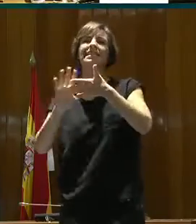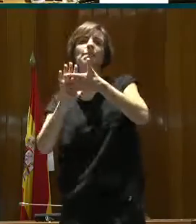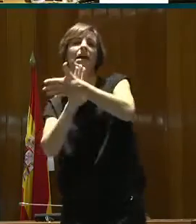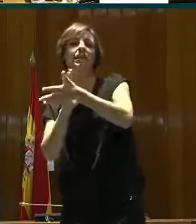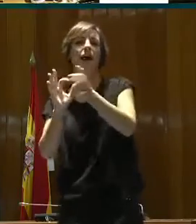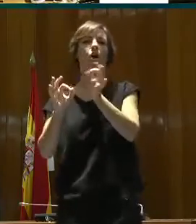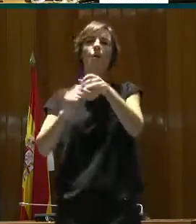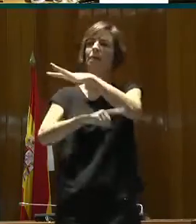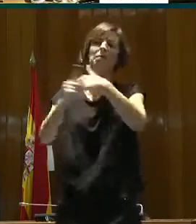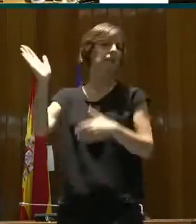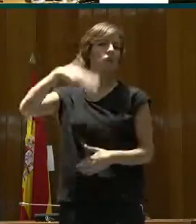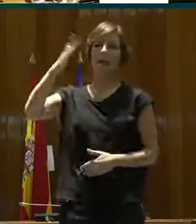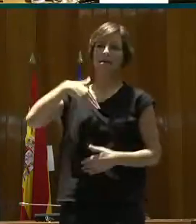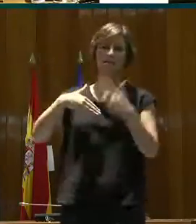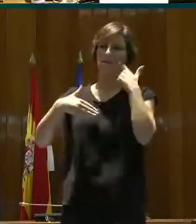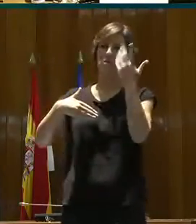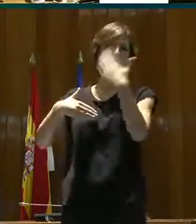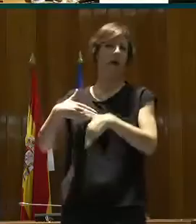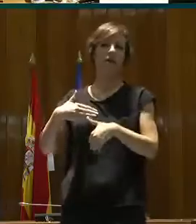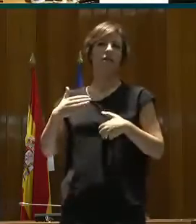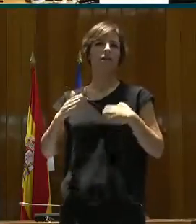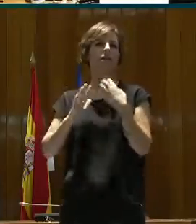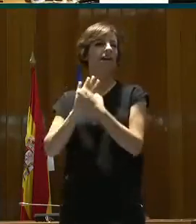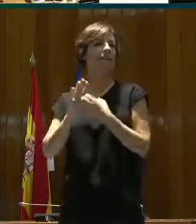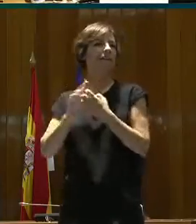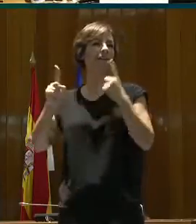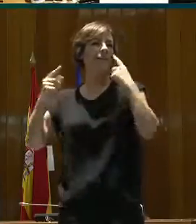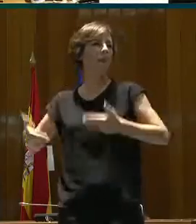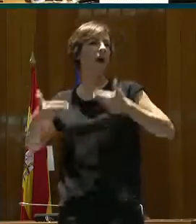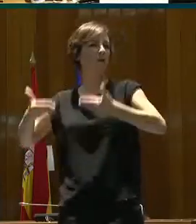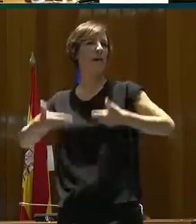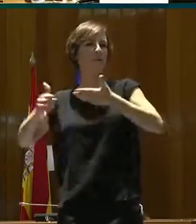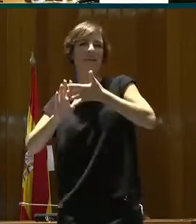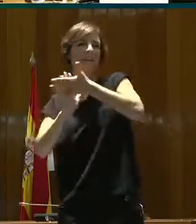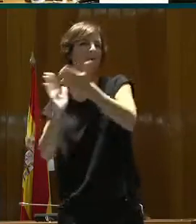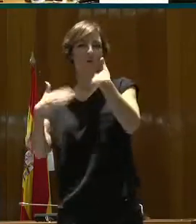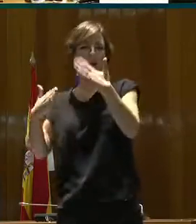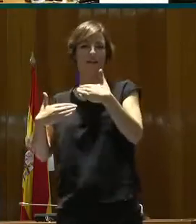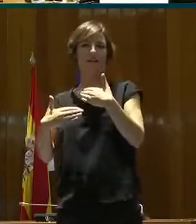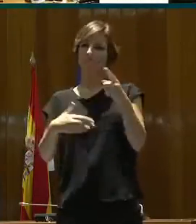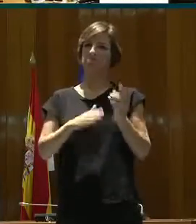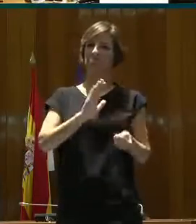pragmática. Normalmente, eso queda fuera de las gramáticas tradicionales descriptivas. De todos